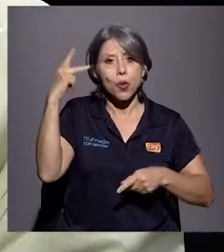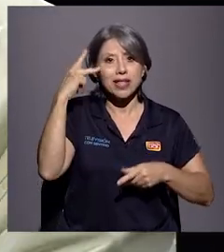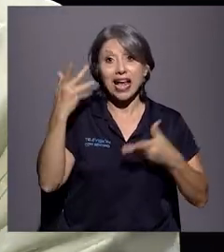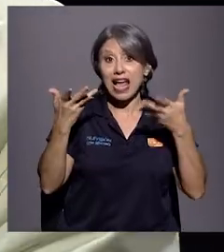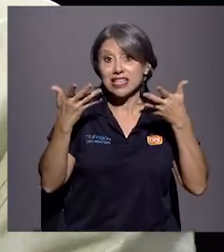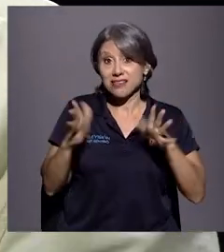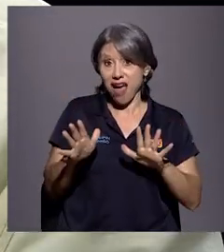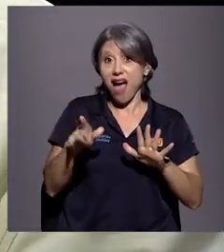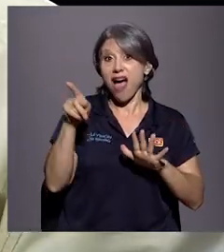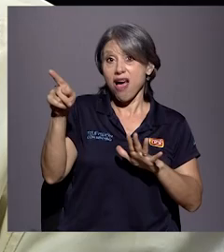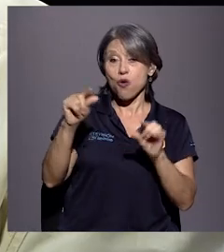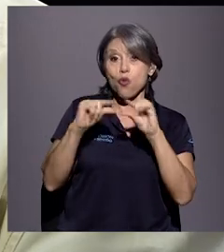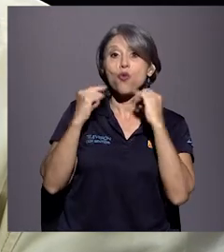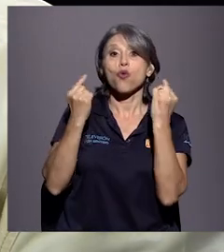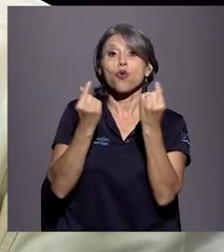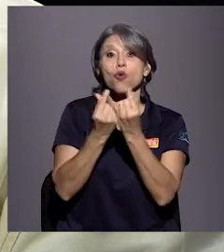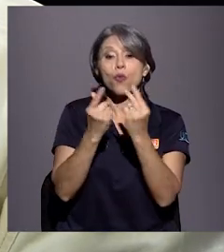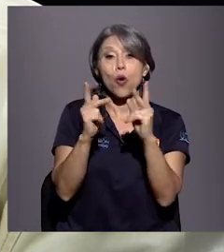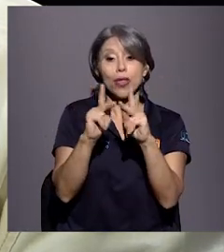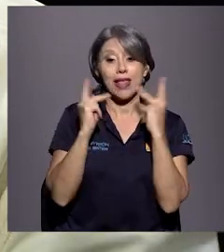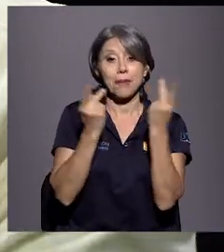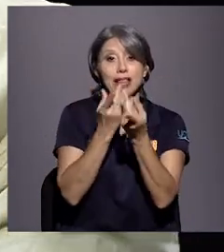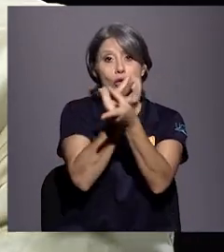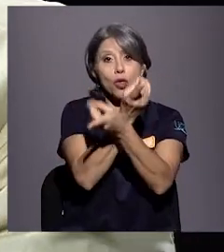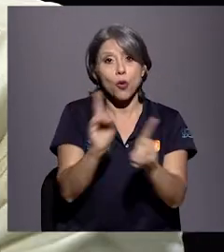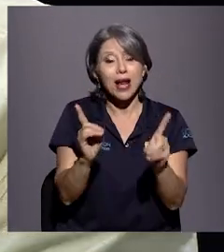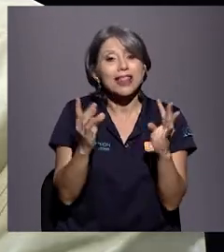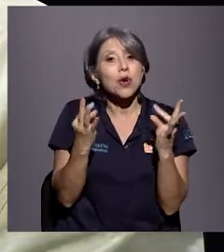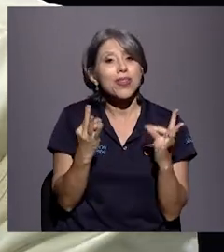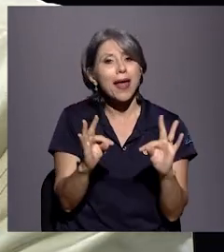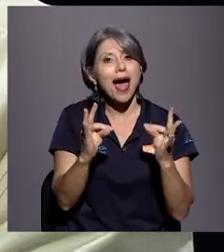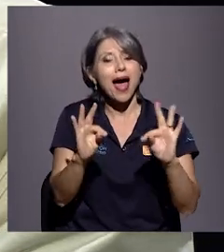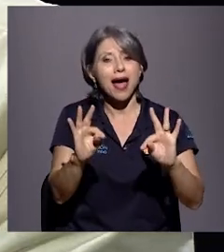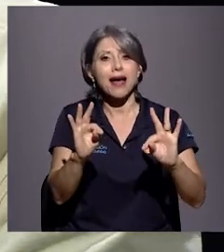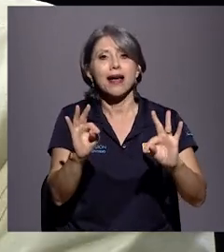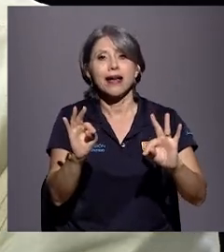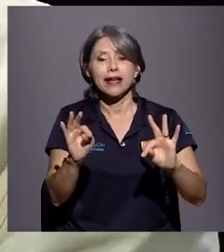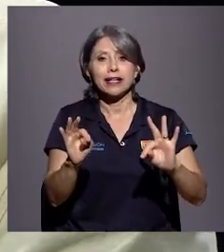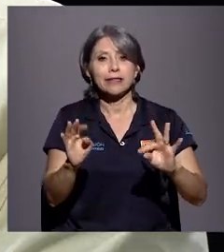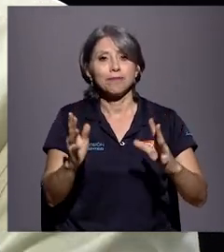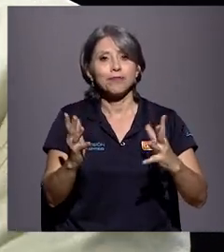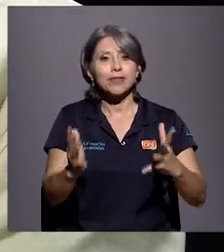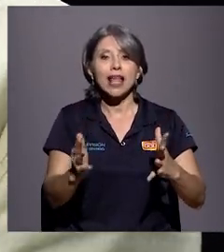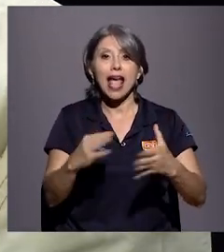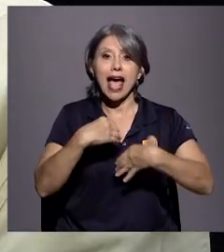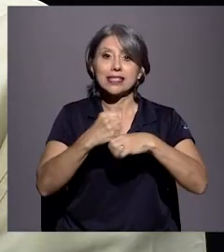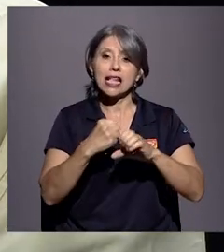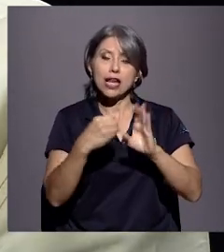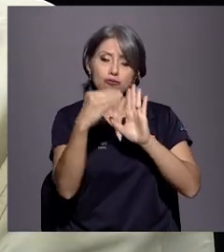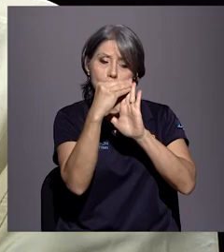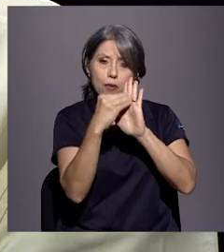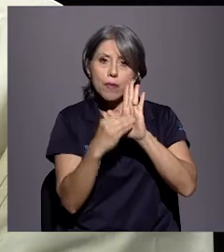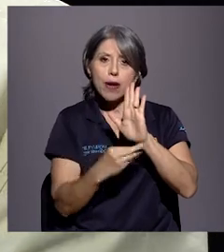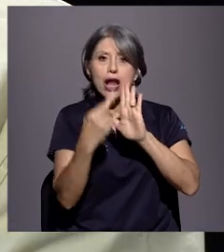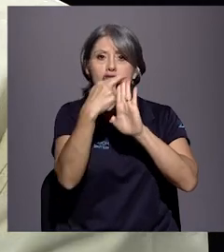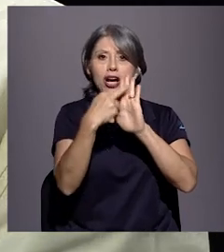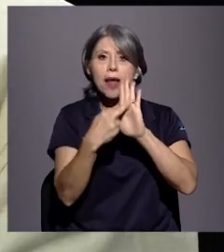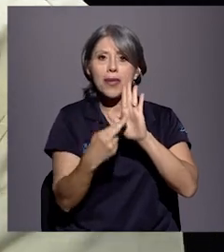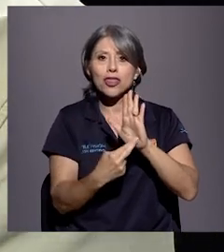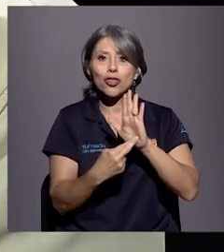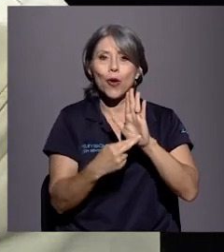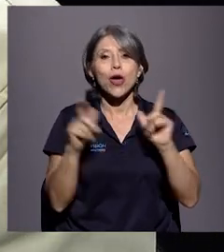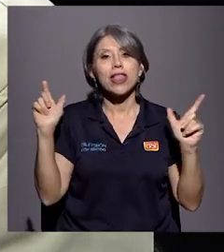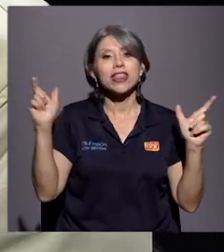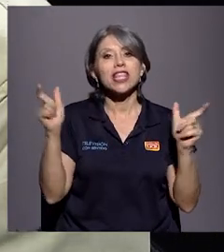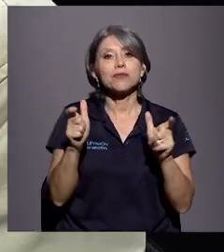hay ya un grupo del Partido Democrático que está intentando de reglamentar de alguna manera, disminuir